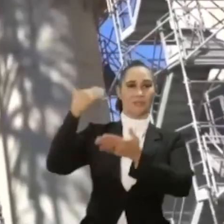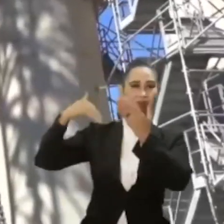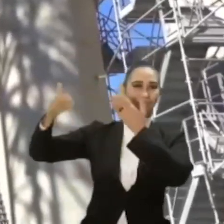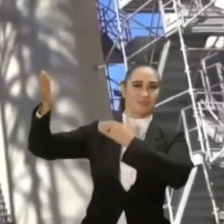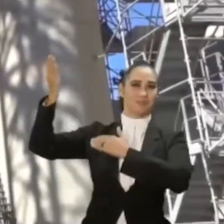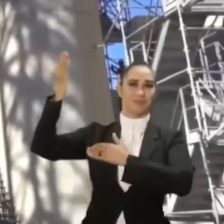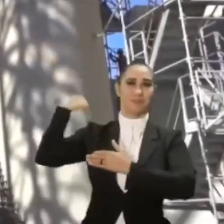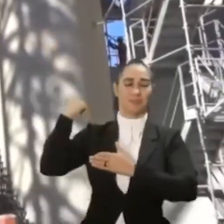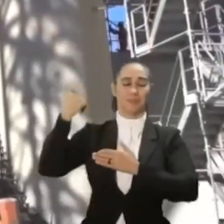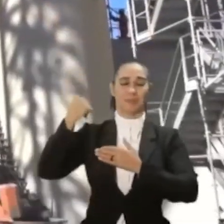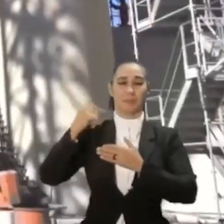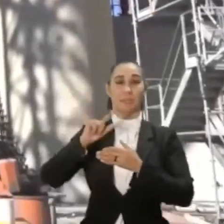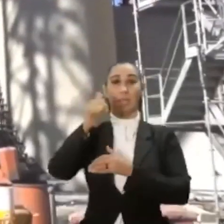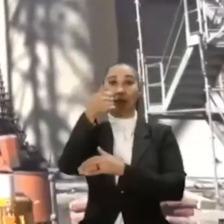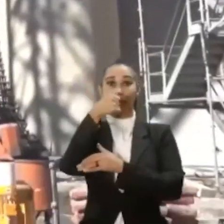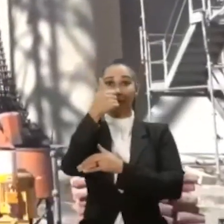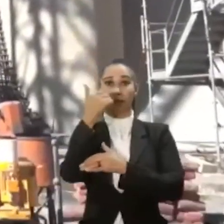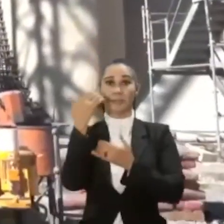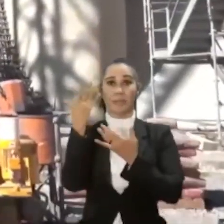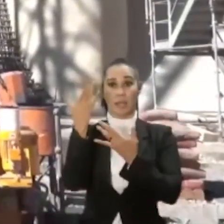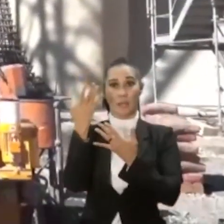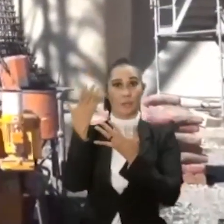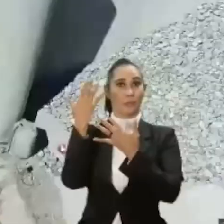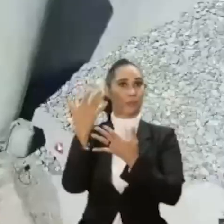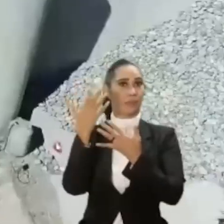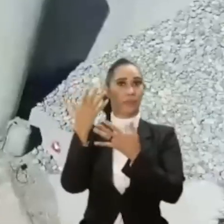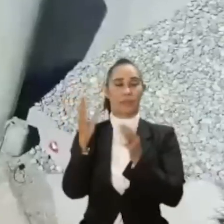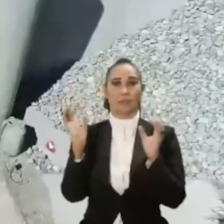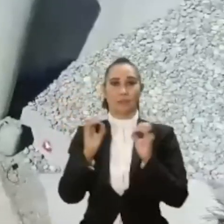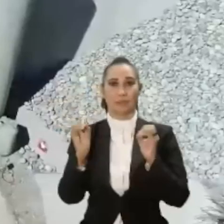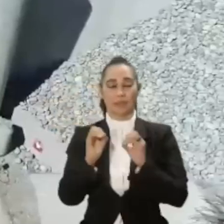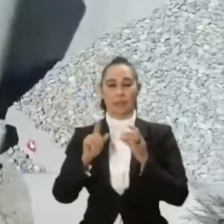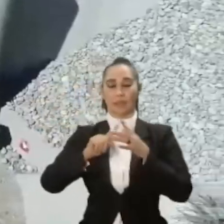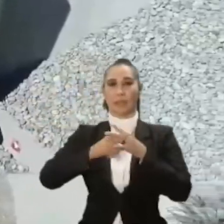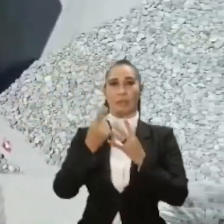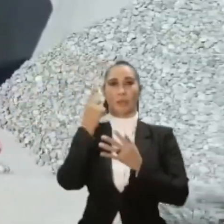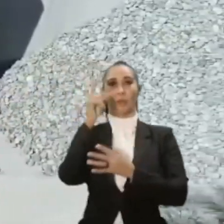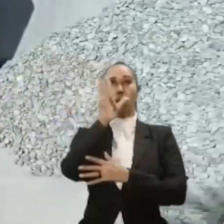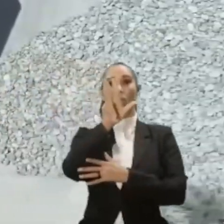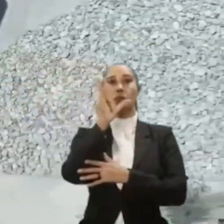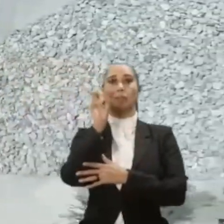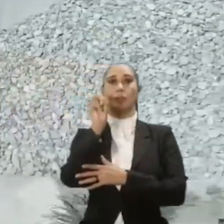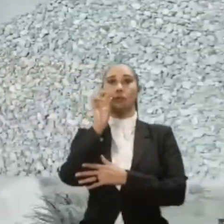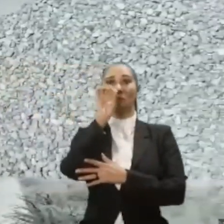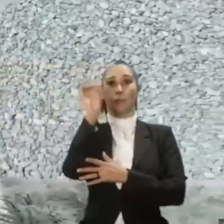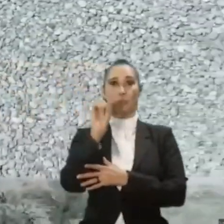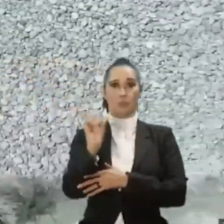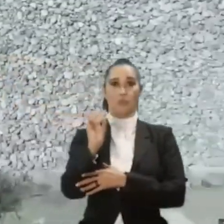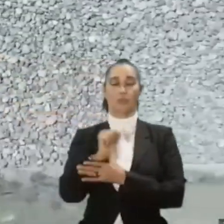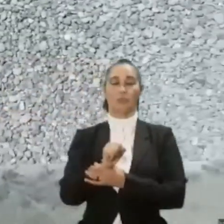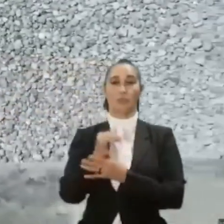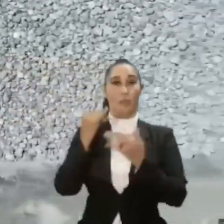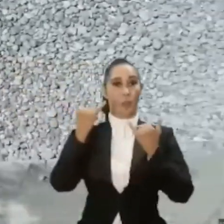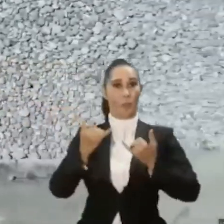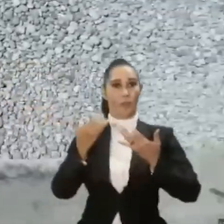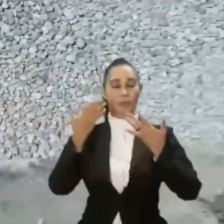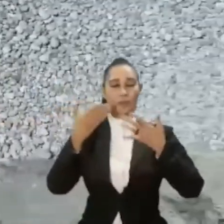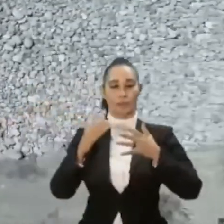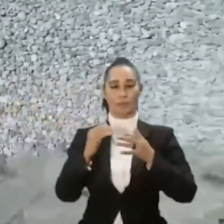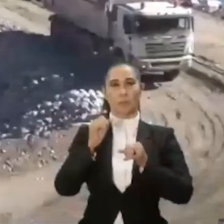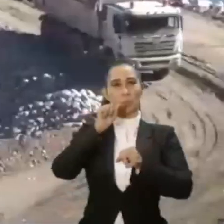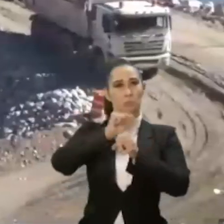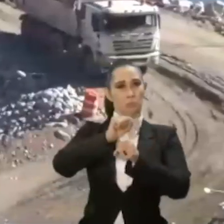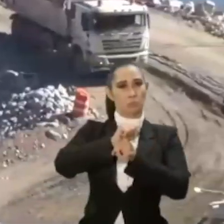llegamos al gobierno, 10 años después de su inicio, de tan solo un 38%, mientras que ahora se encuentra